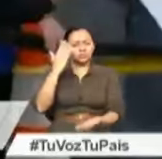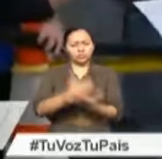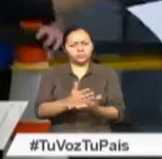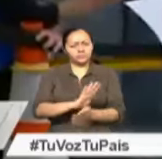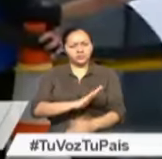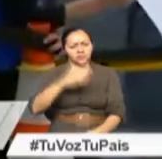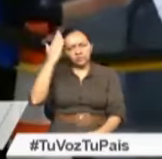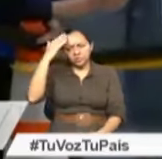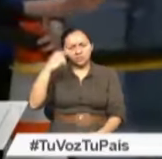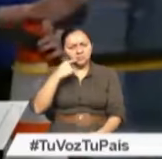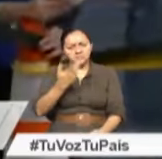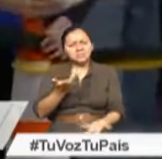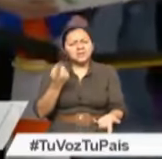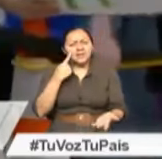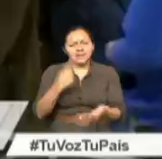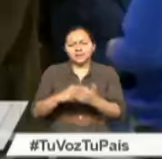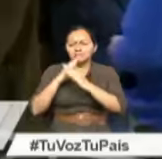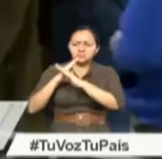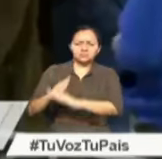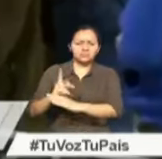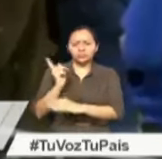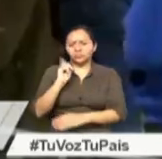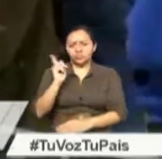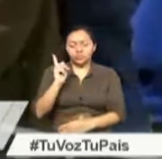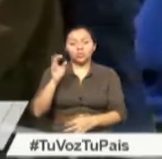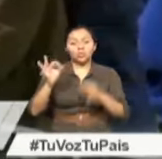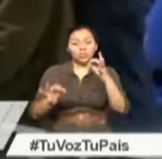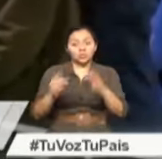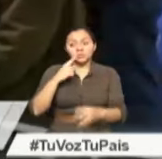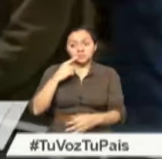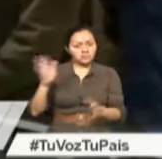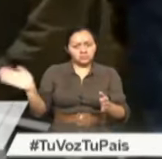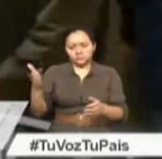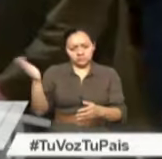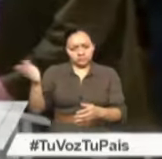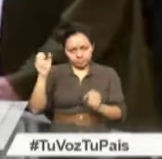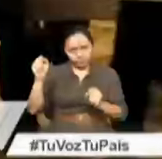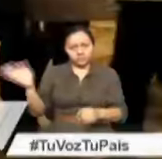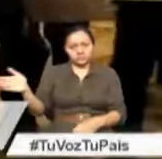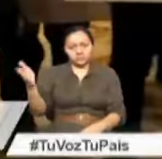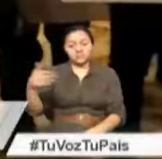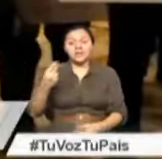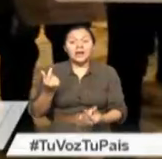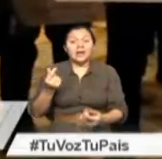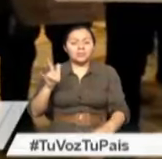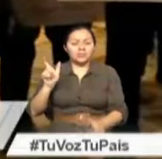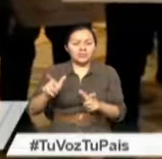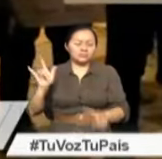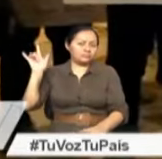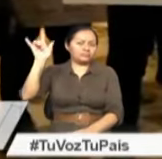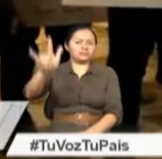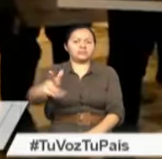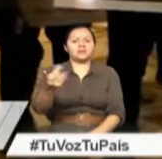validez a la mayoría de los 60,000 visados revocados por las autoridades migratorias hace 9